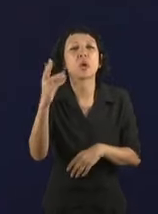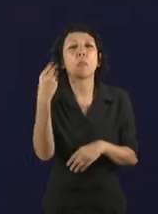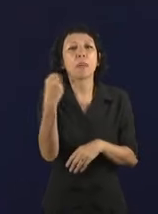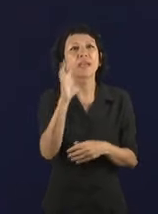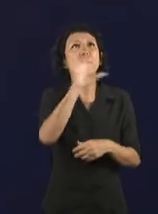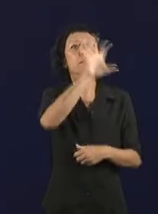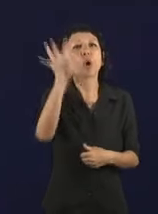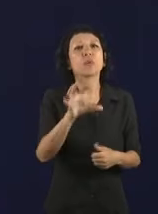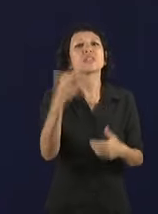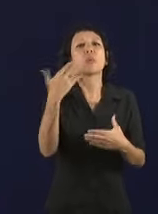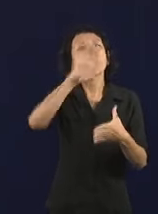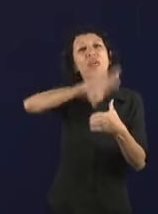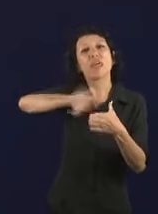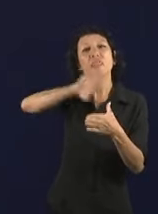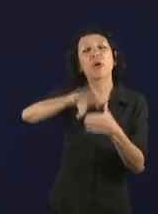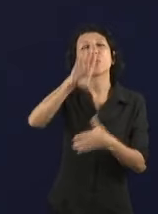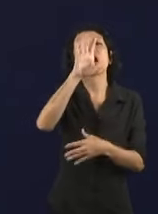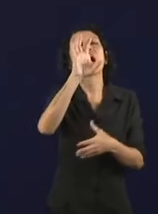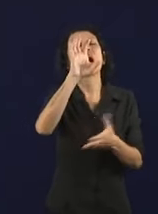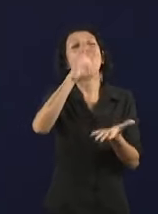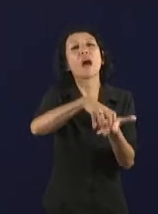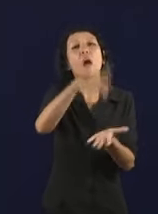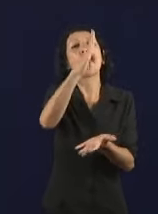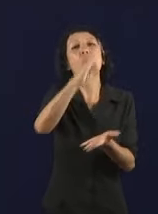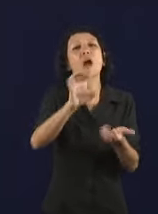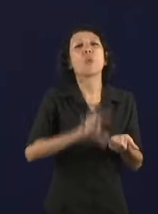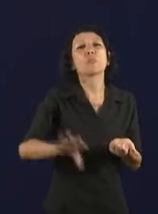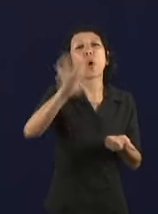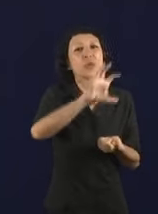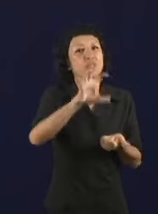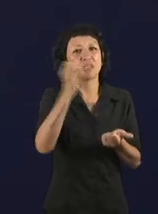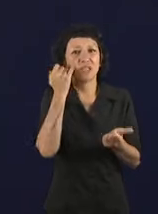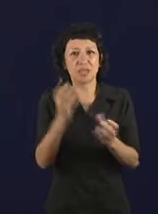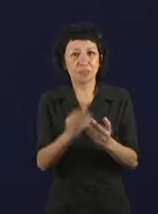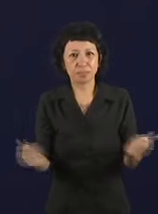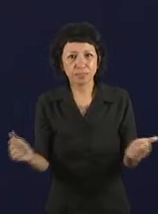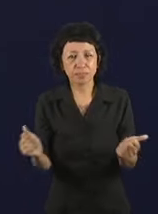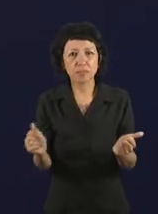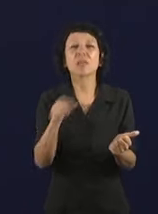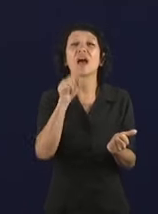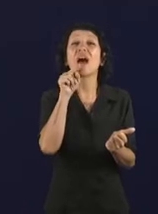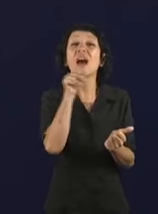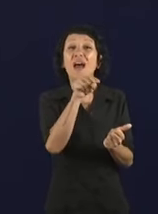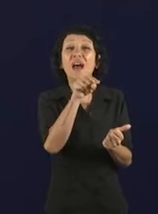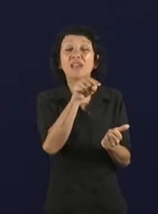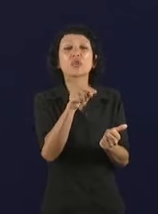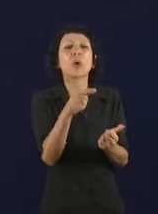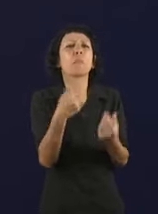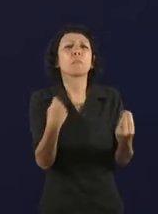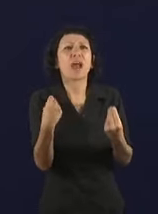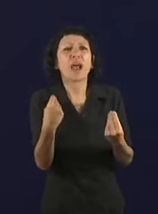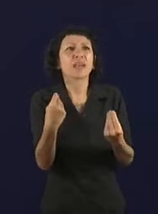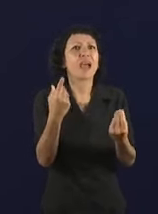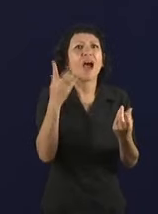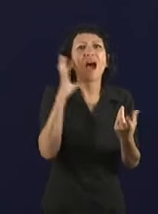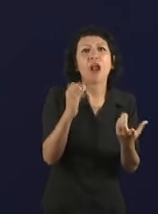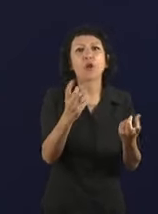bancos provinciales mecánica que utilizaban muchas veces para hacer frente a necesidades